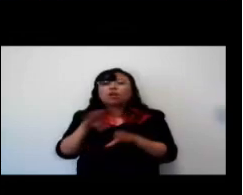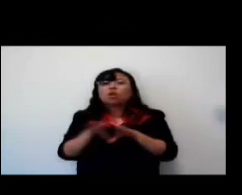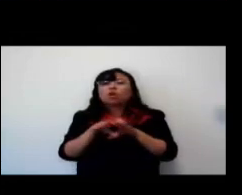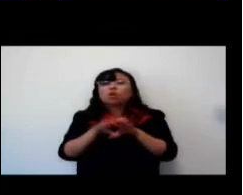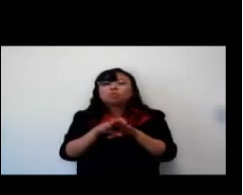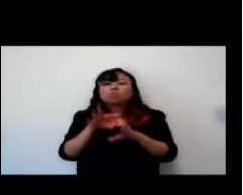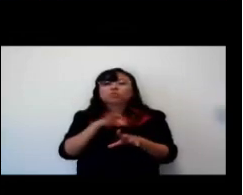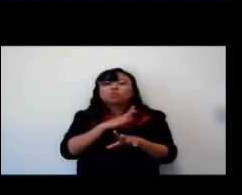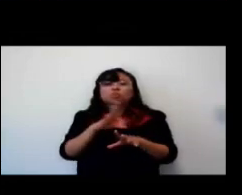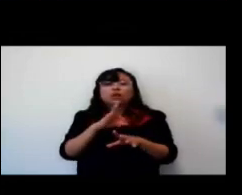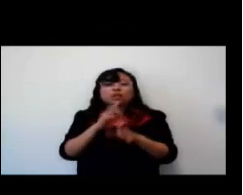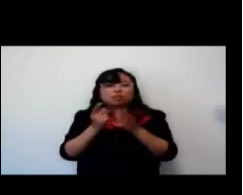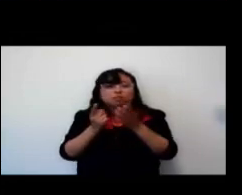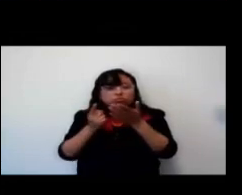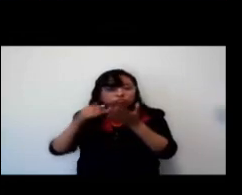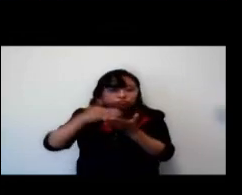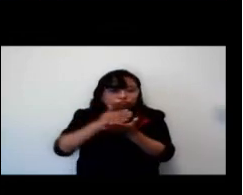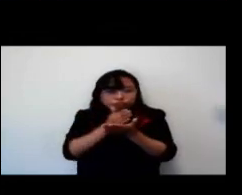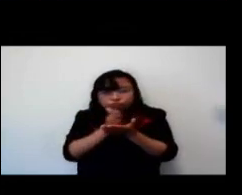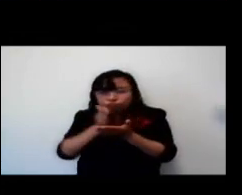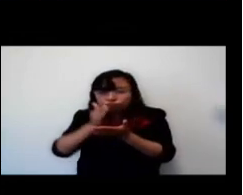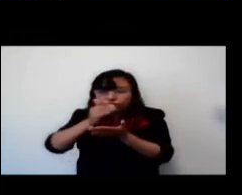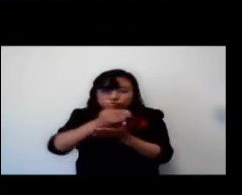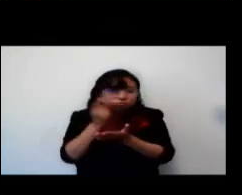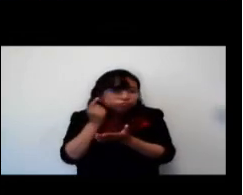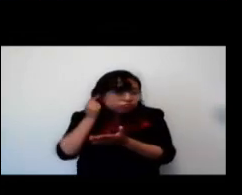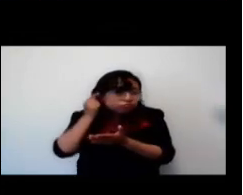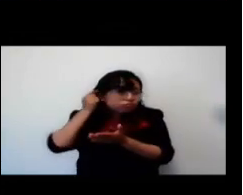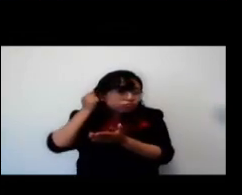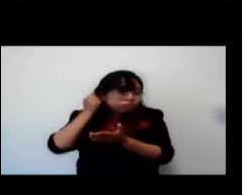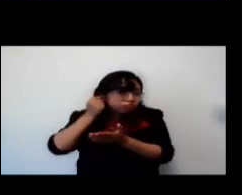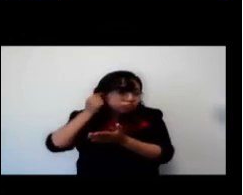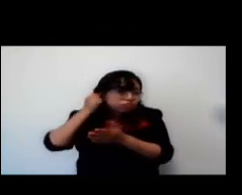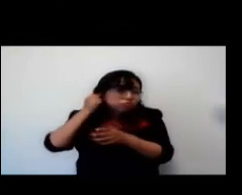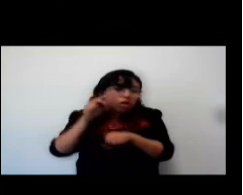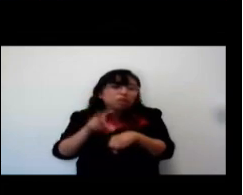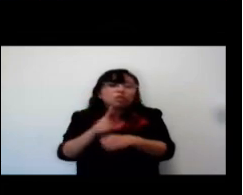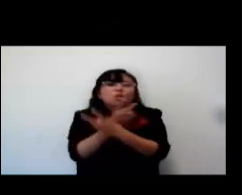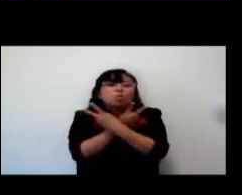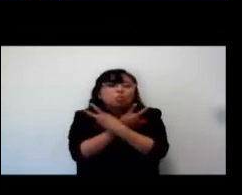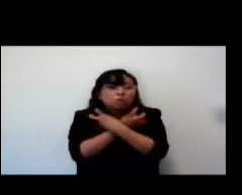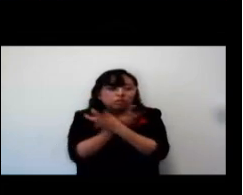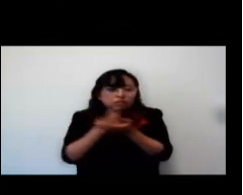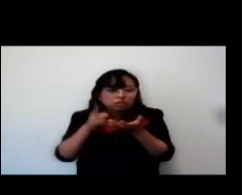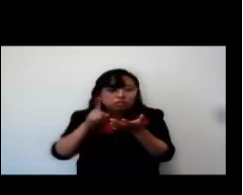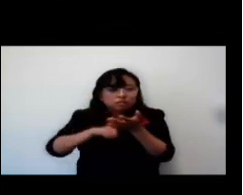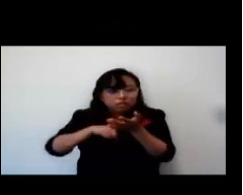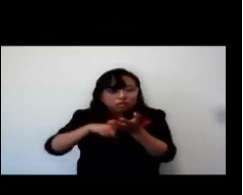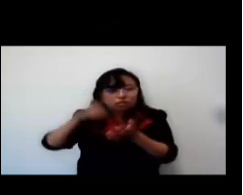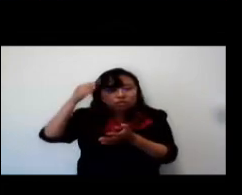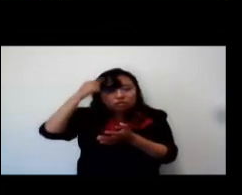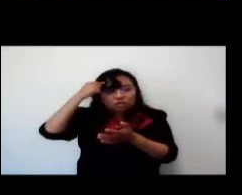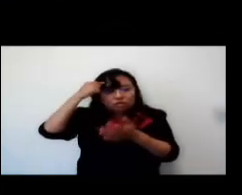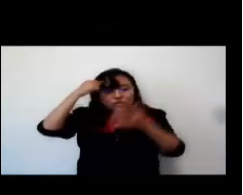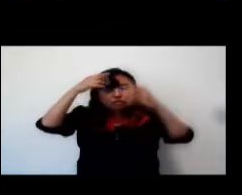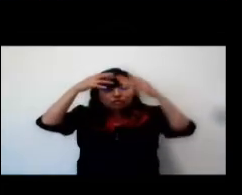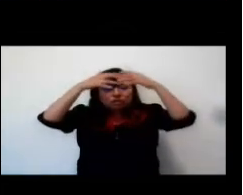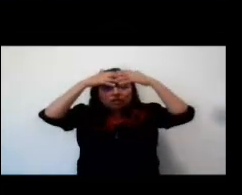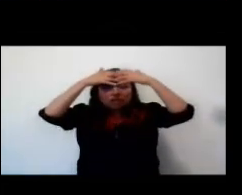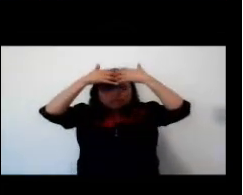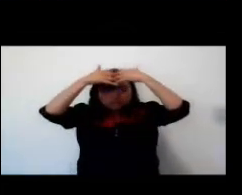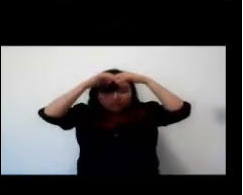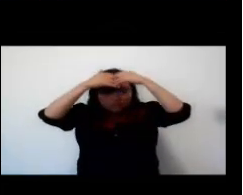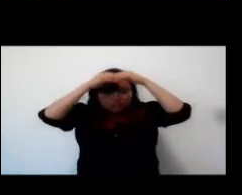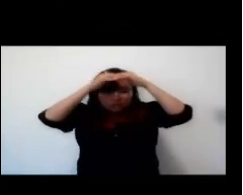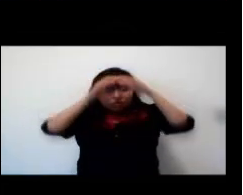al caracolito y vamos fresando en el hueso, por debajo del cerebro, por atrás del drenaje de las venas